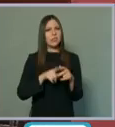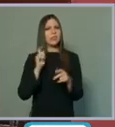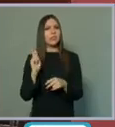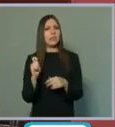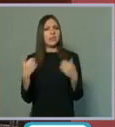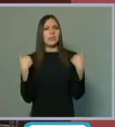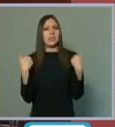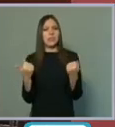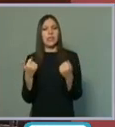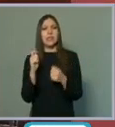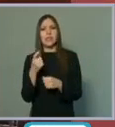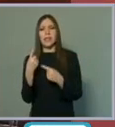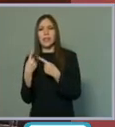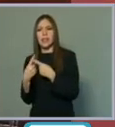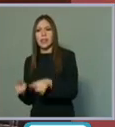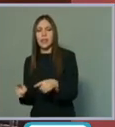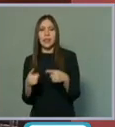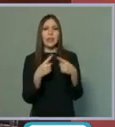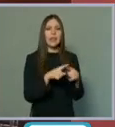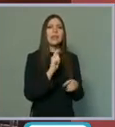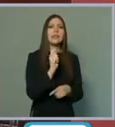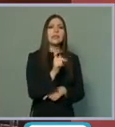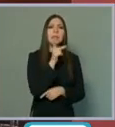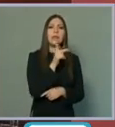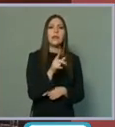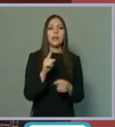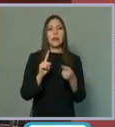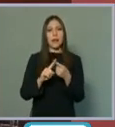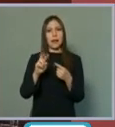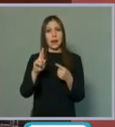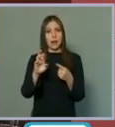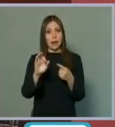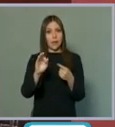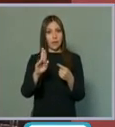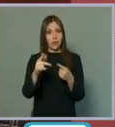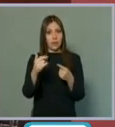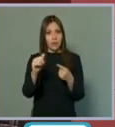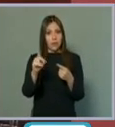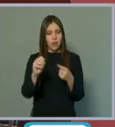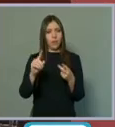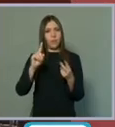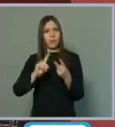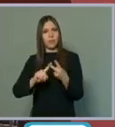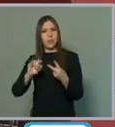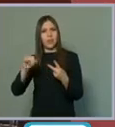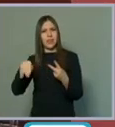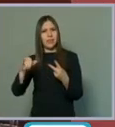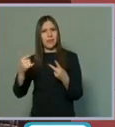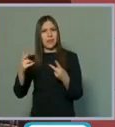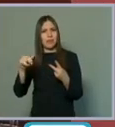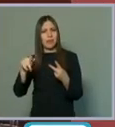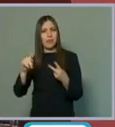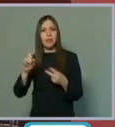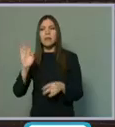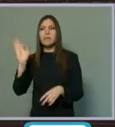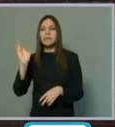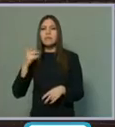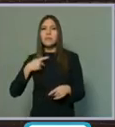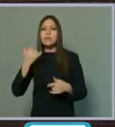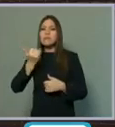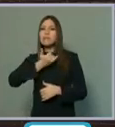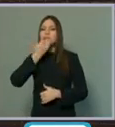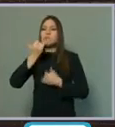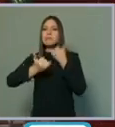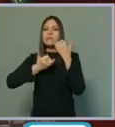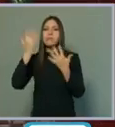un refugiado de un inmigrante, porque a lo mejor podemos tener esa confusión, sobre todo por lo que está pasando últimamente. ¿Nos podrías explicar?